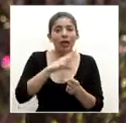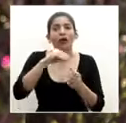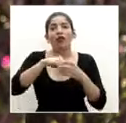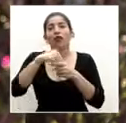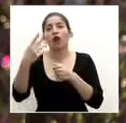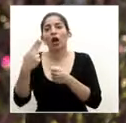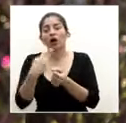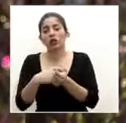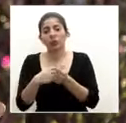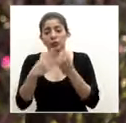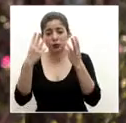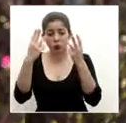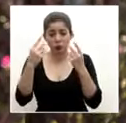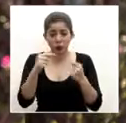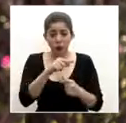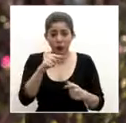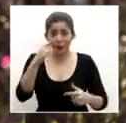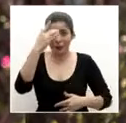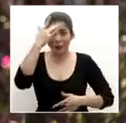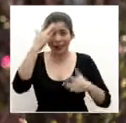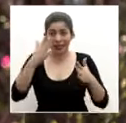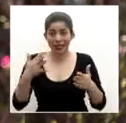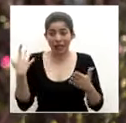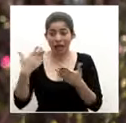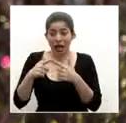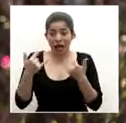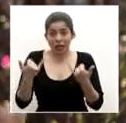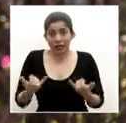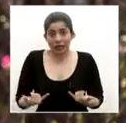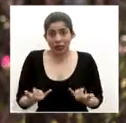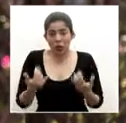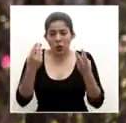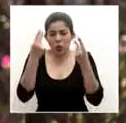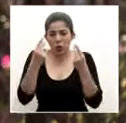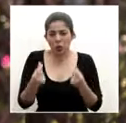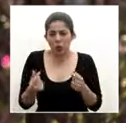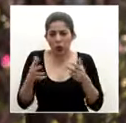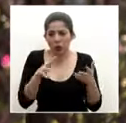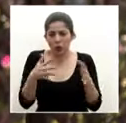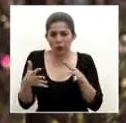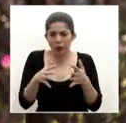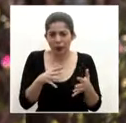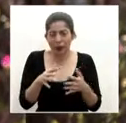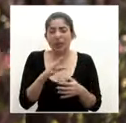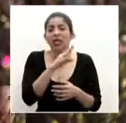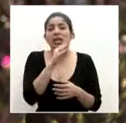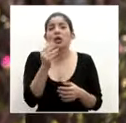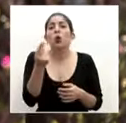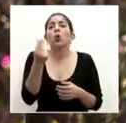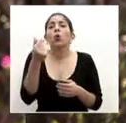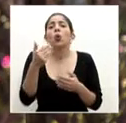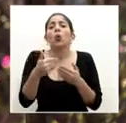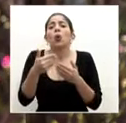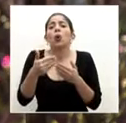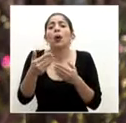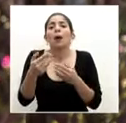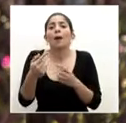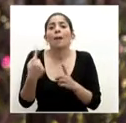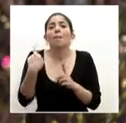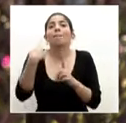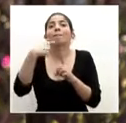extrahospitalario a estos pacientes hasta el momento, o alguna estimación? y qué costo adicional ha